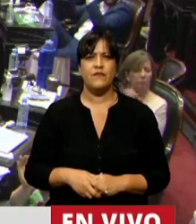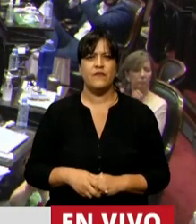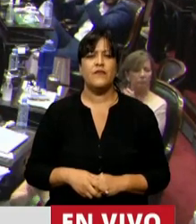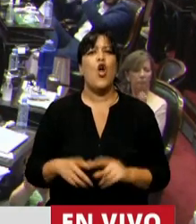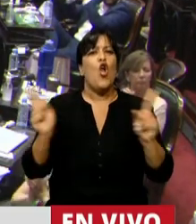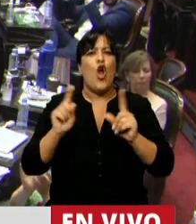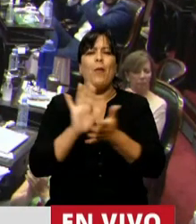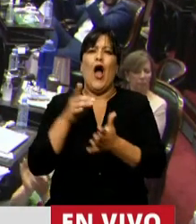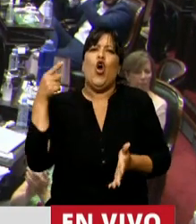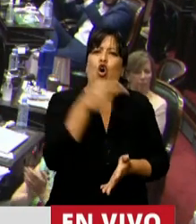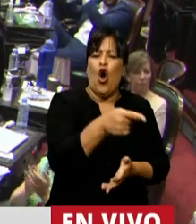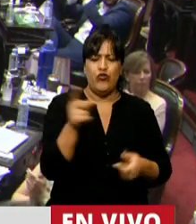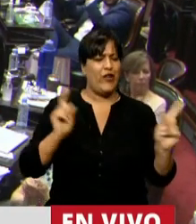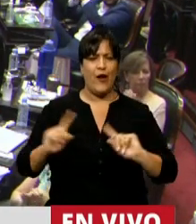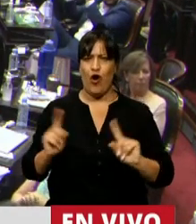no contra ustedes,